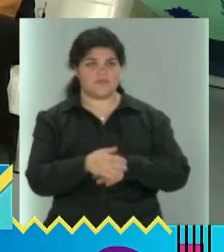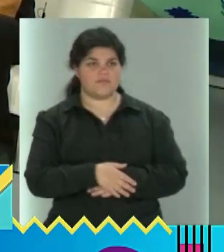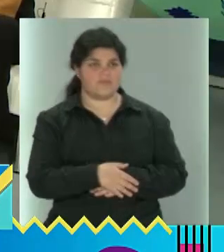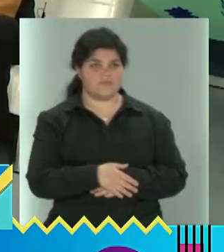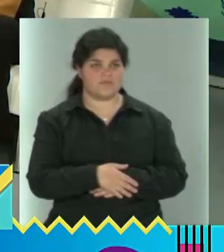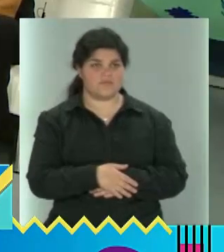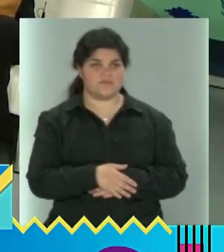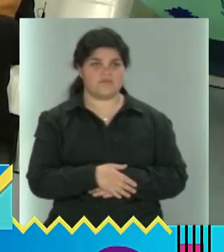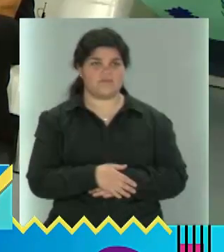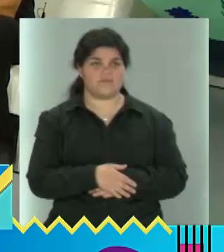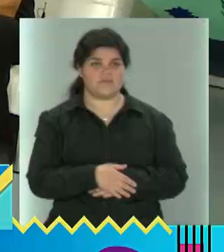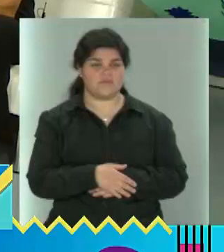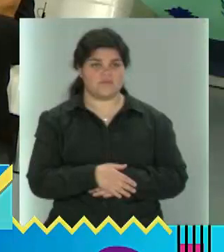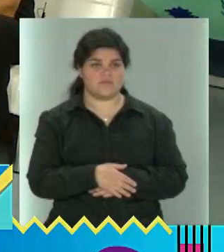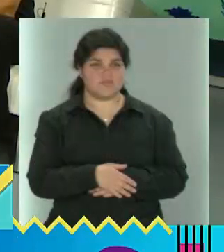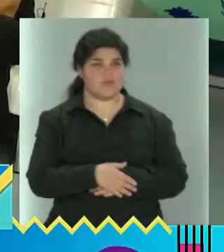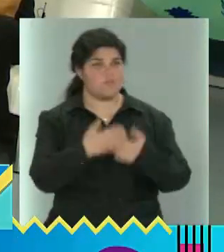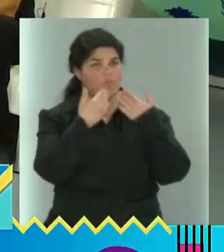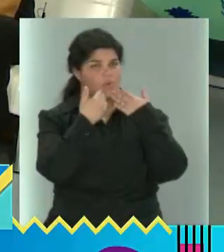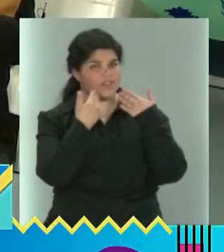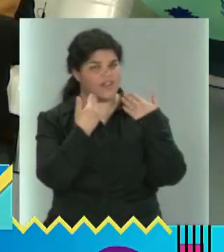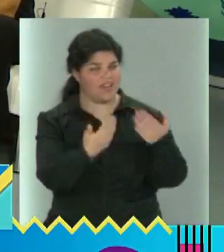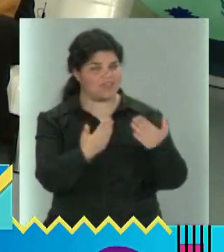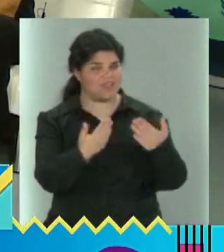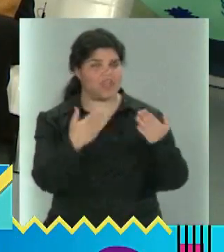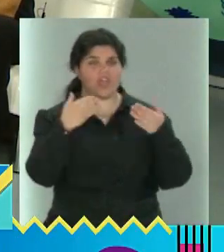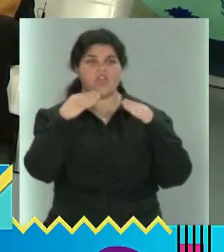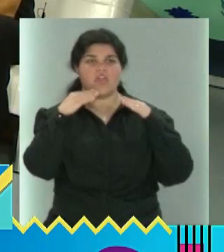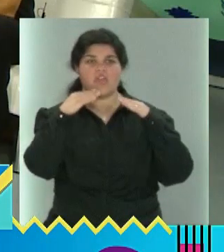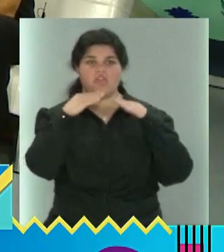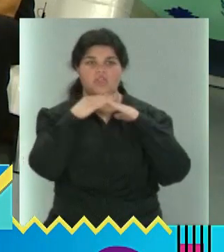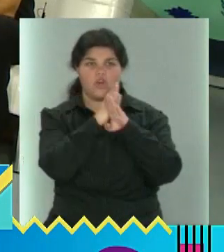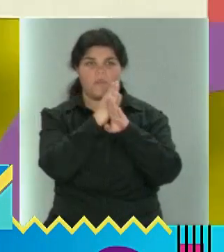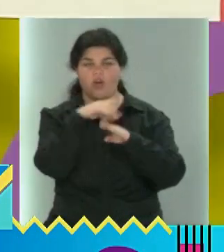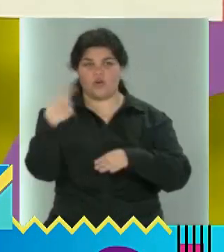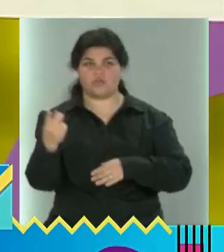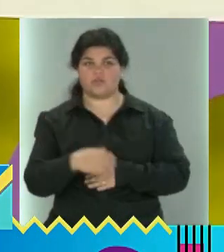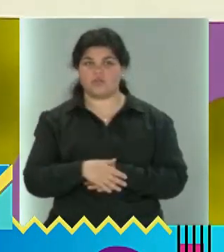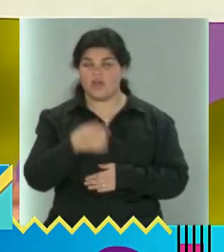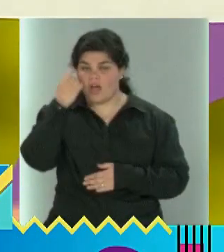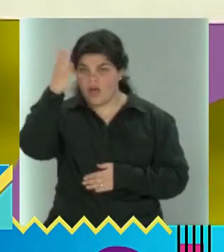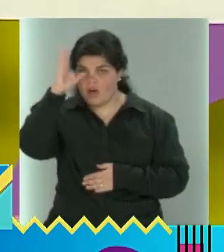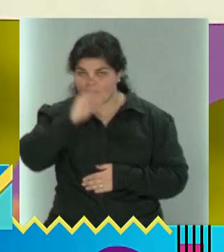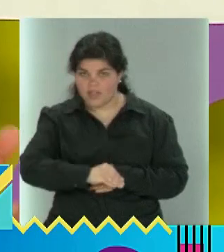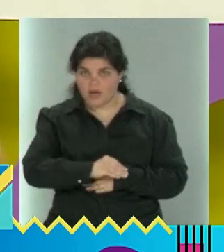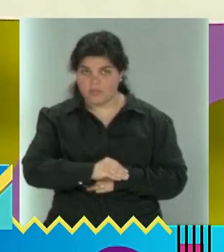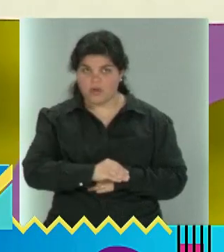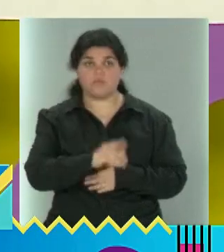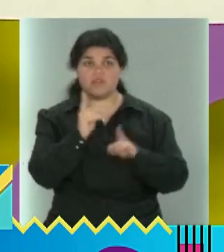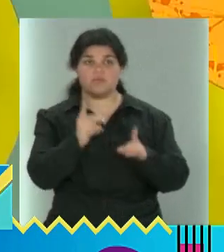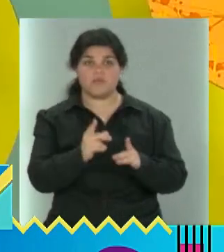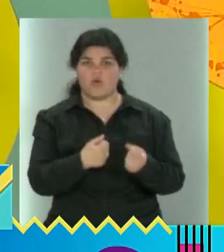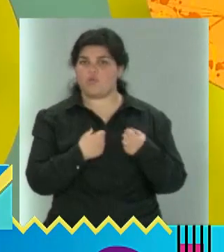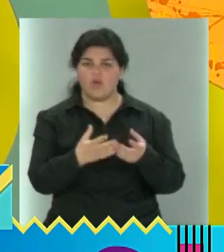Kamsahamnida. Que significa muchas gracias en coreano. Muchísimas gracias. La importancia del idioma nos olvidamos, pero bueno, a partir de eso ustedes lo